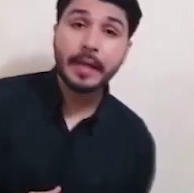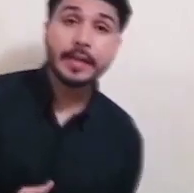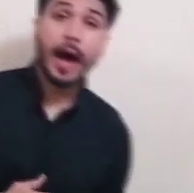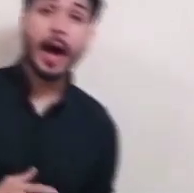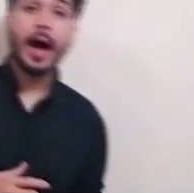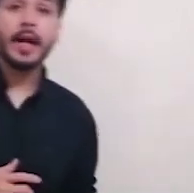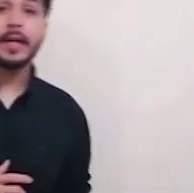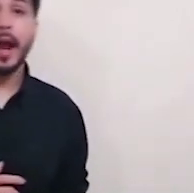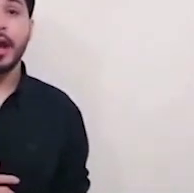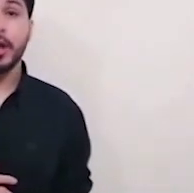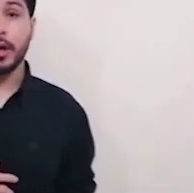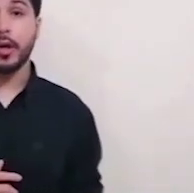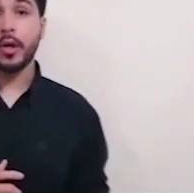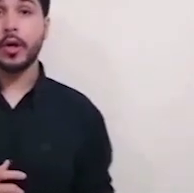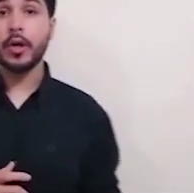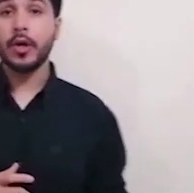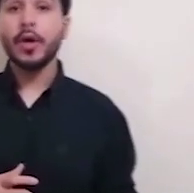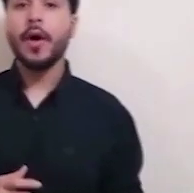por eso